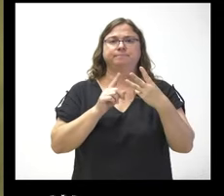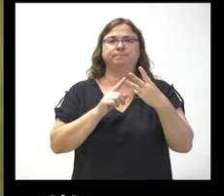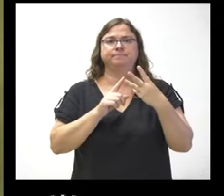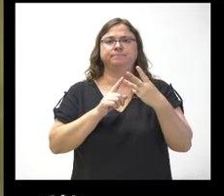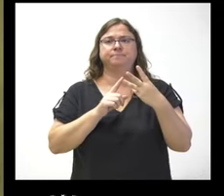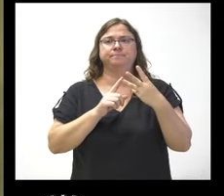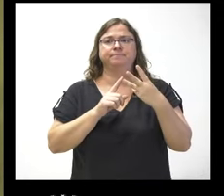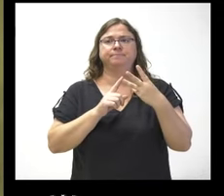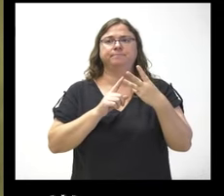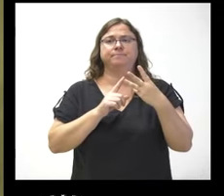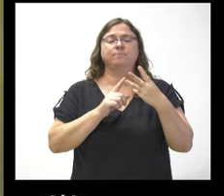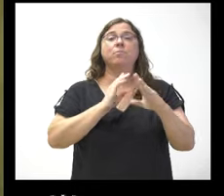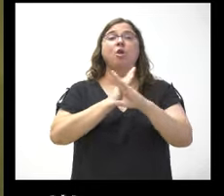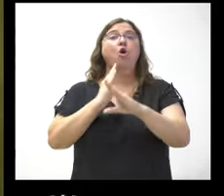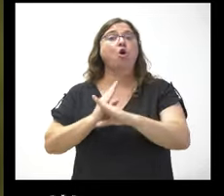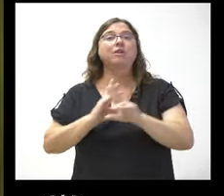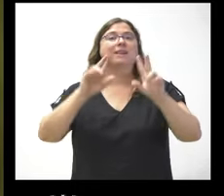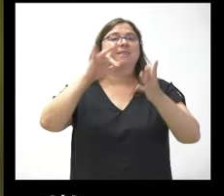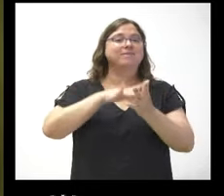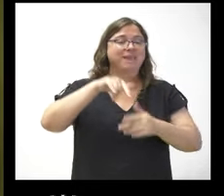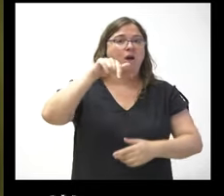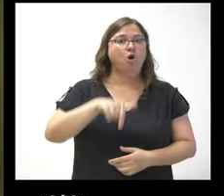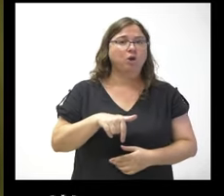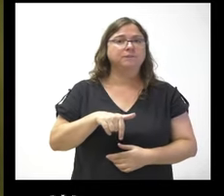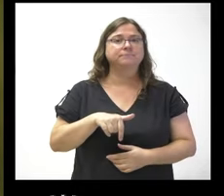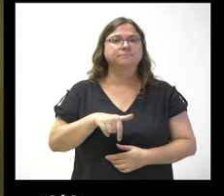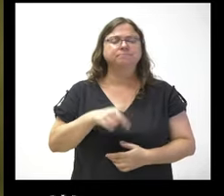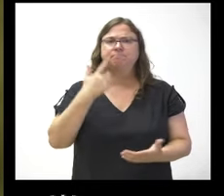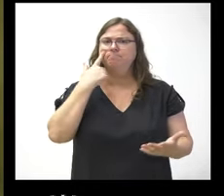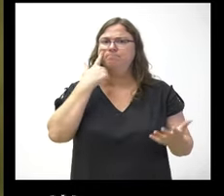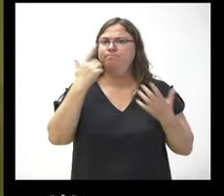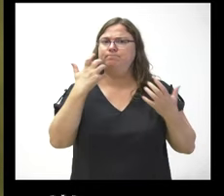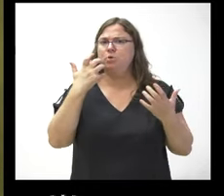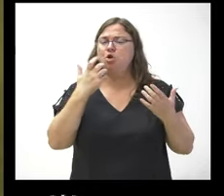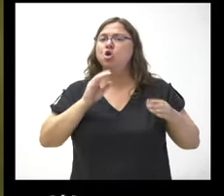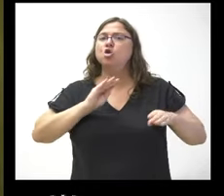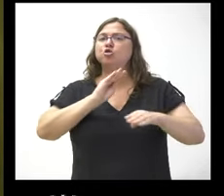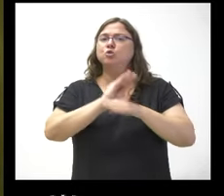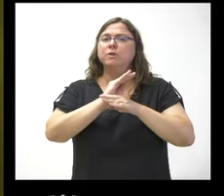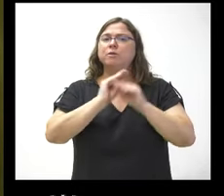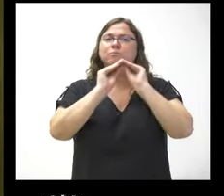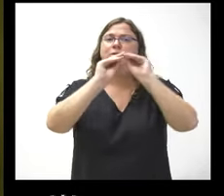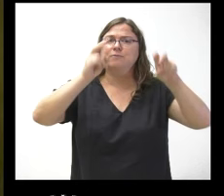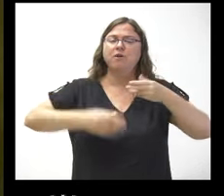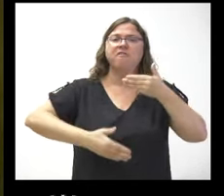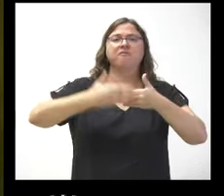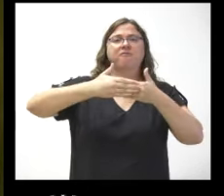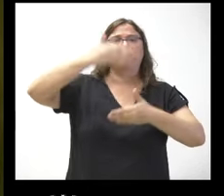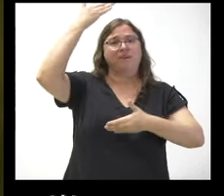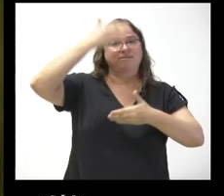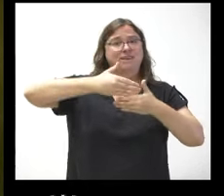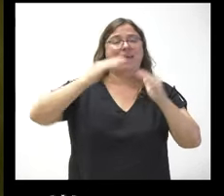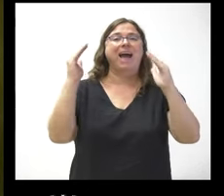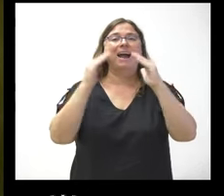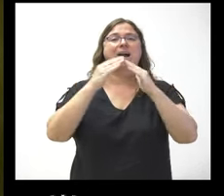lo del orden del día de los asuntos de hoy eh nos llama la atención que la subvención para la rehabilitación de la fachada de de la casa